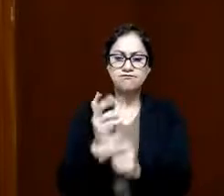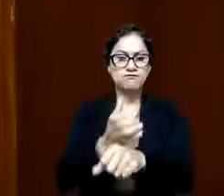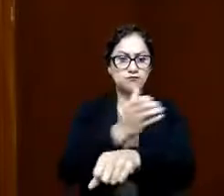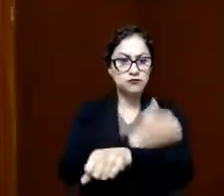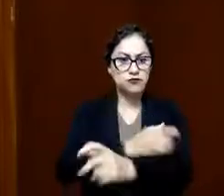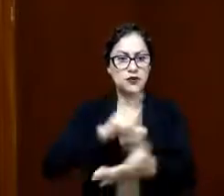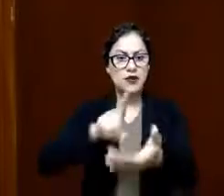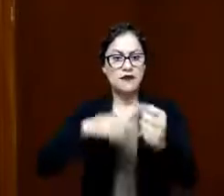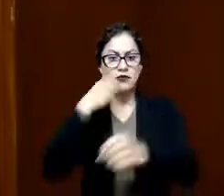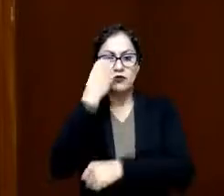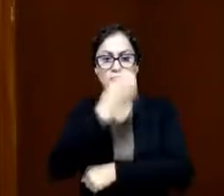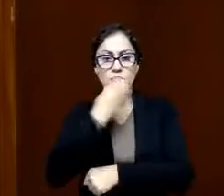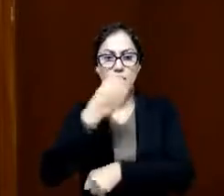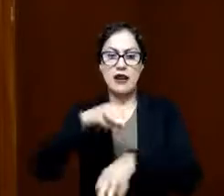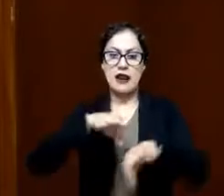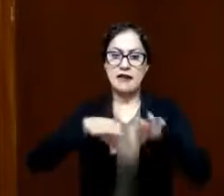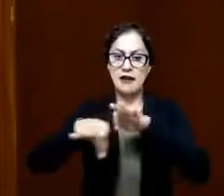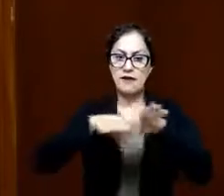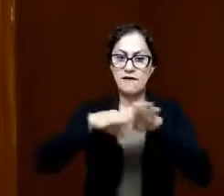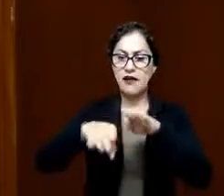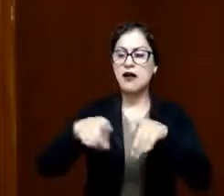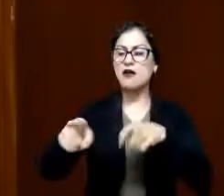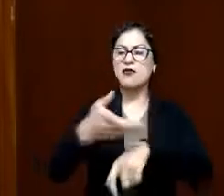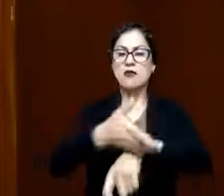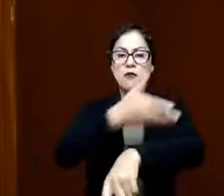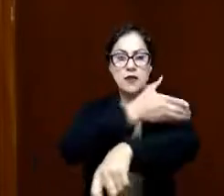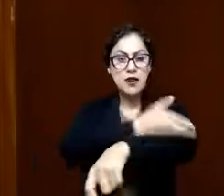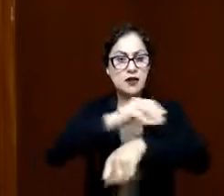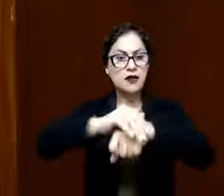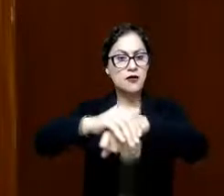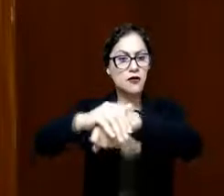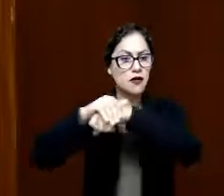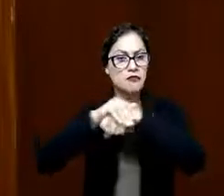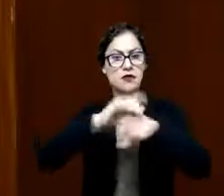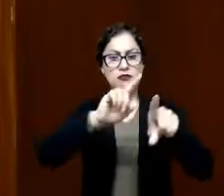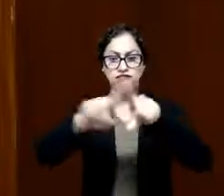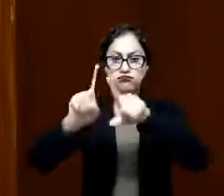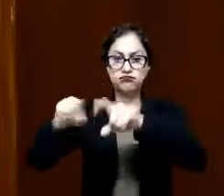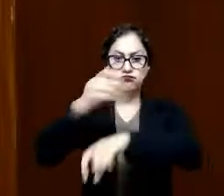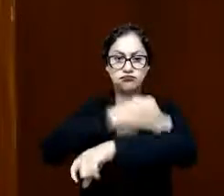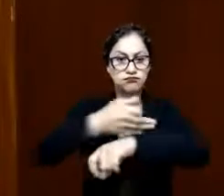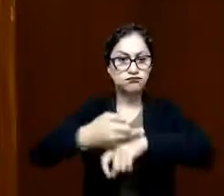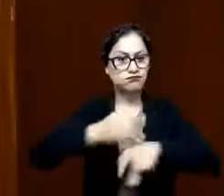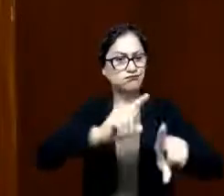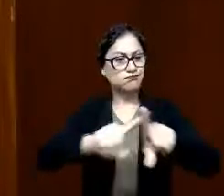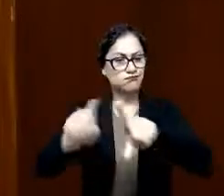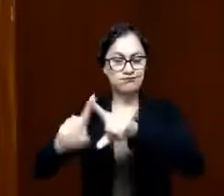escuela, en el trabajo, con los colegas, con las amistades y con los familiares.